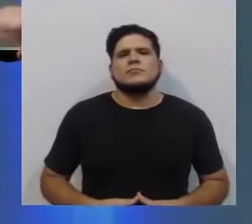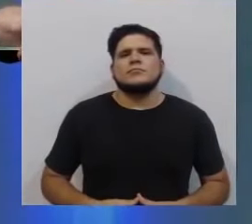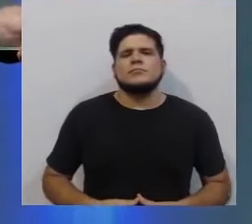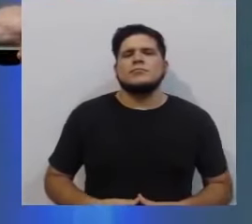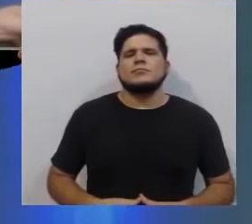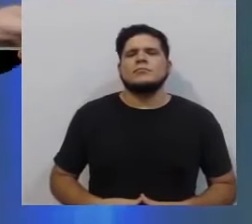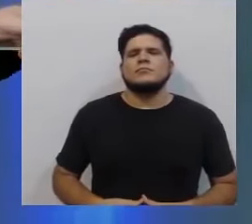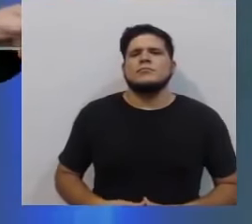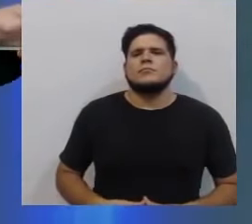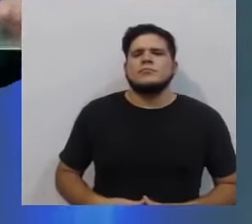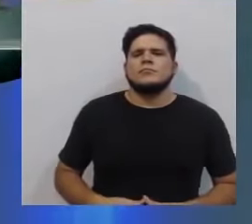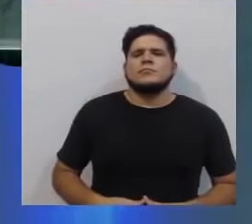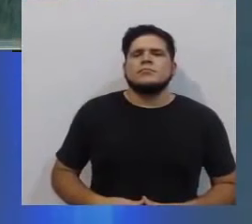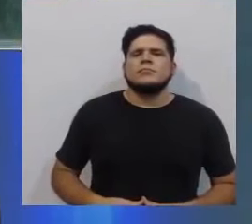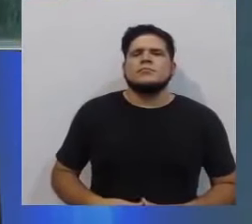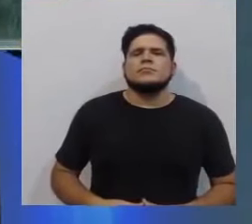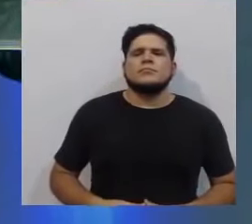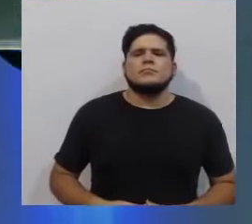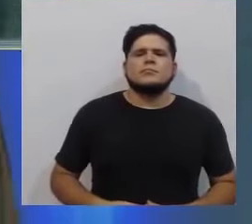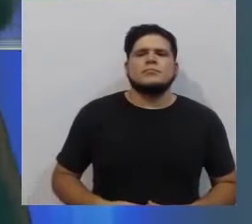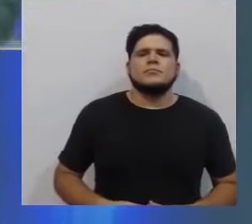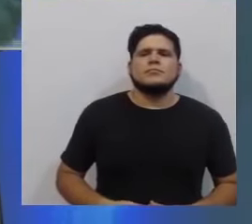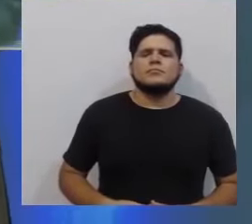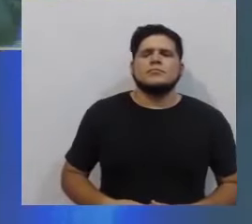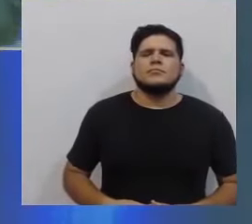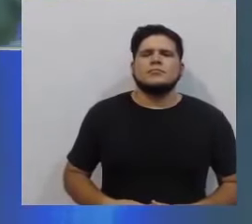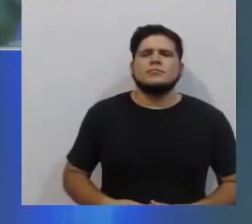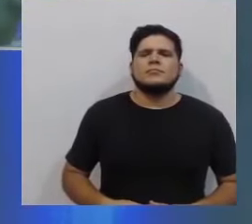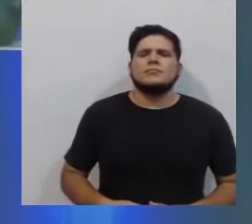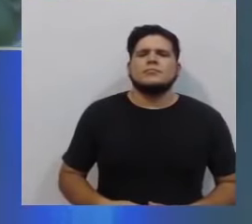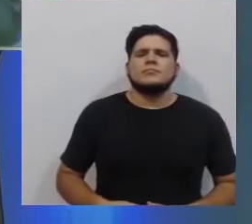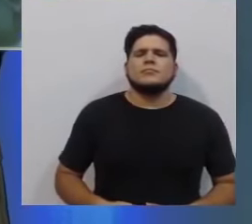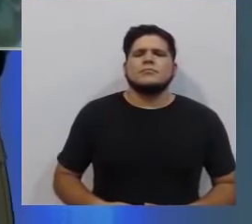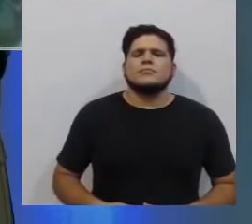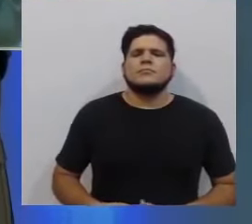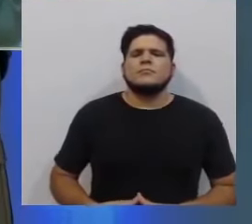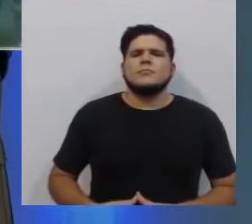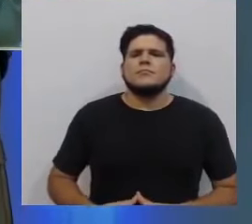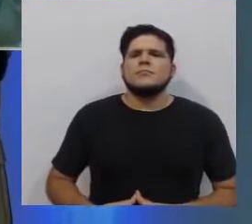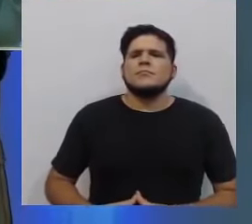dependa del dueño de las cosas que su jefe administra